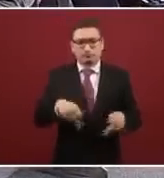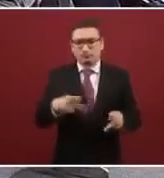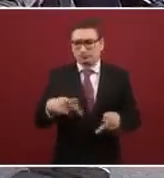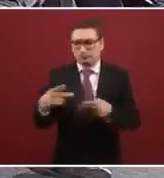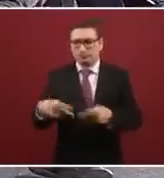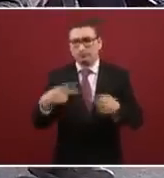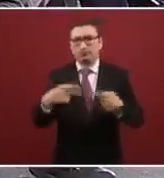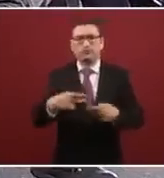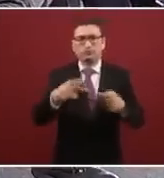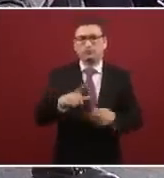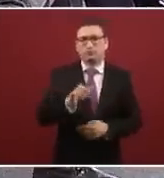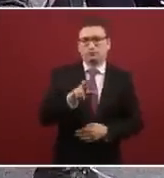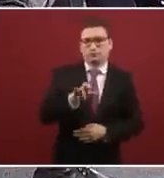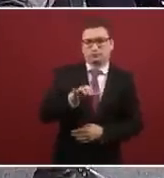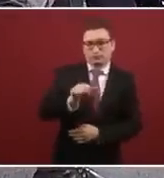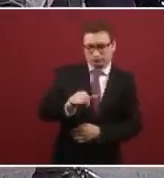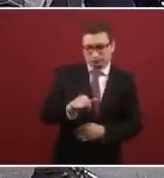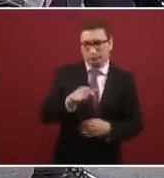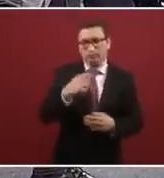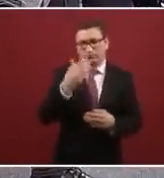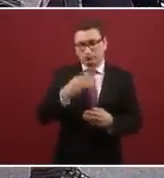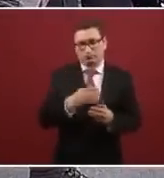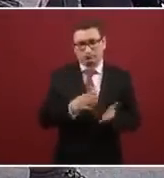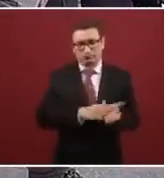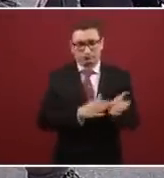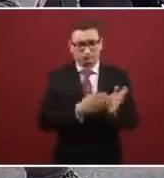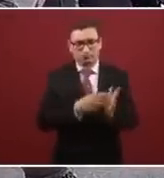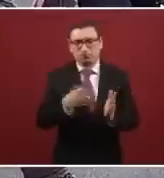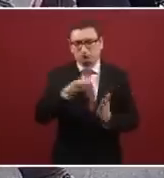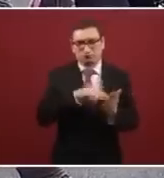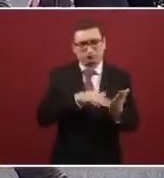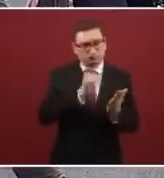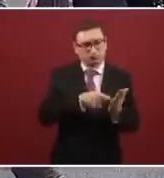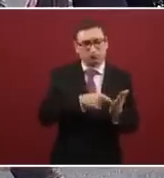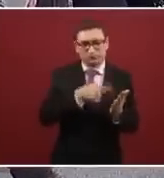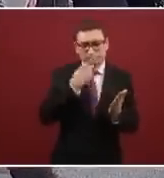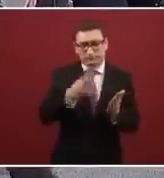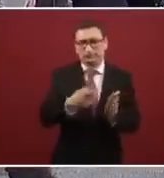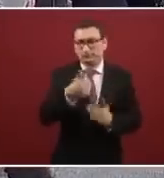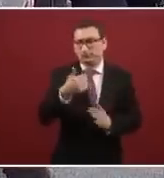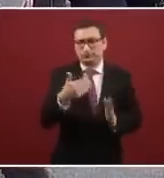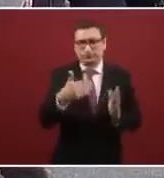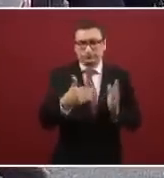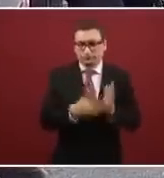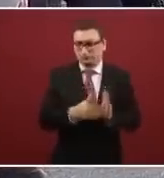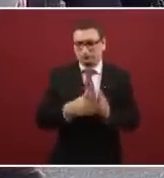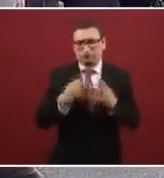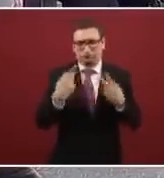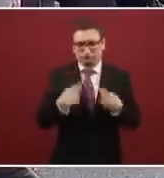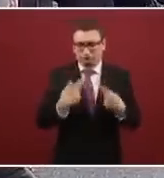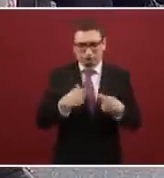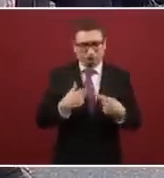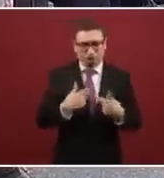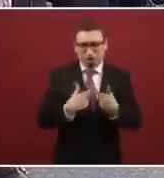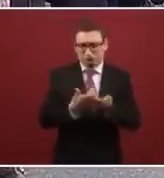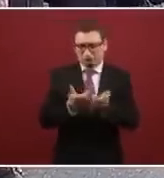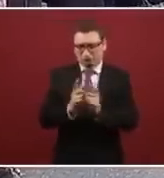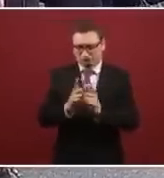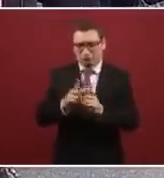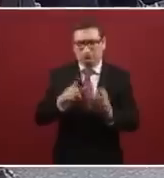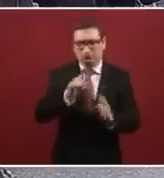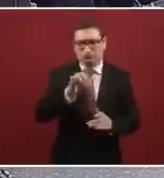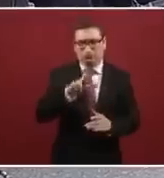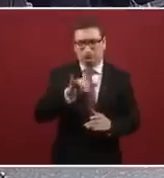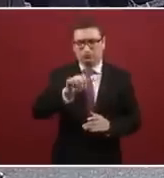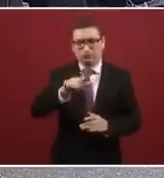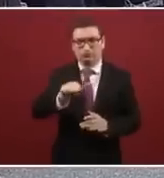Lotería Nacional. Le voy a leer para no caer en imprecisiones. Hay 6,000 agremiados en la Lotería Nacional a